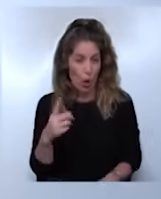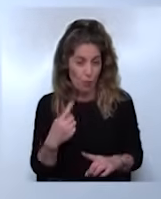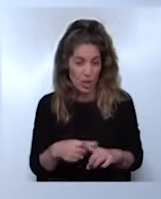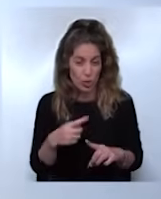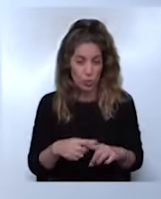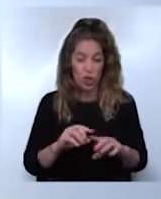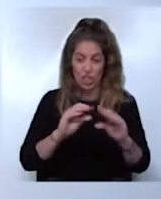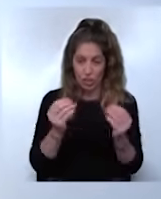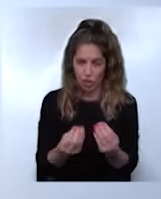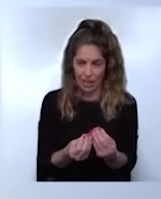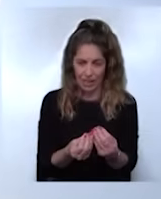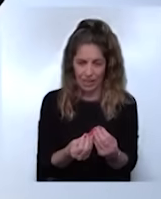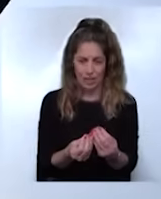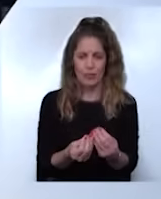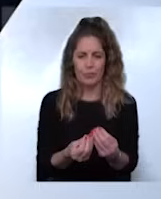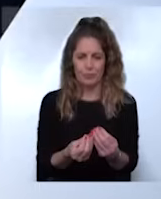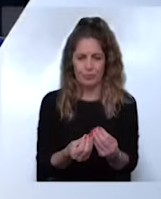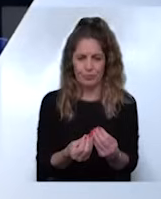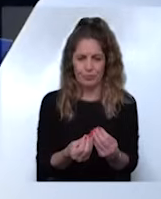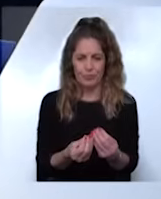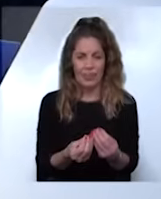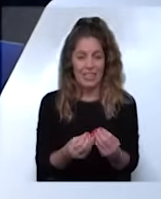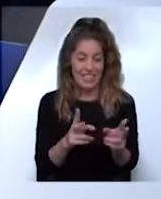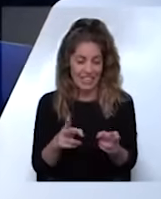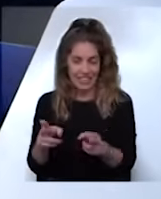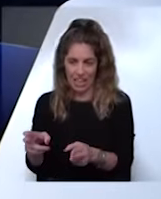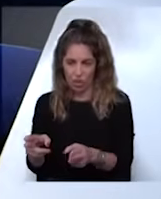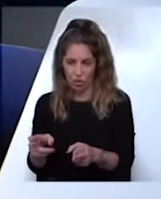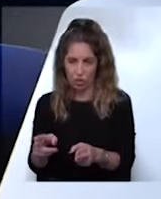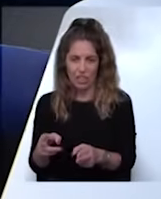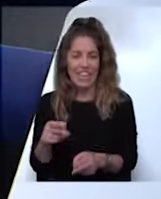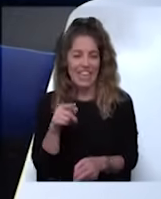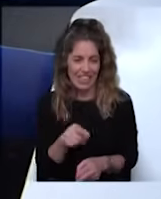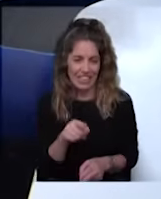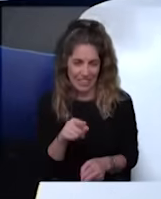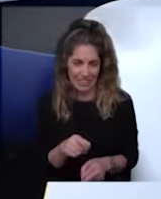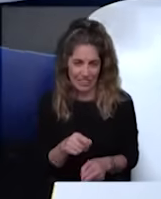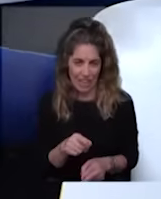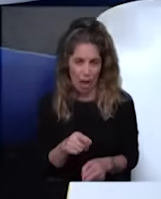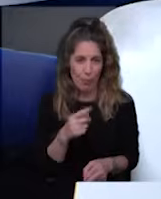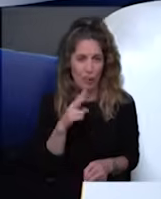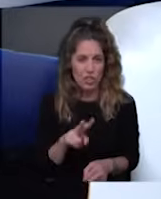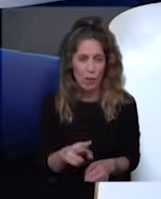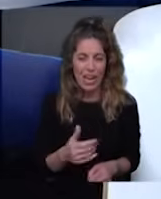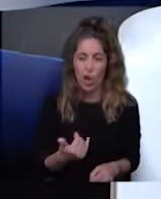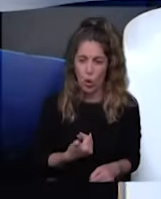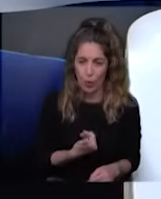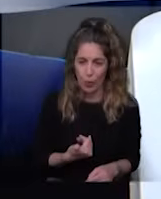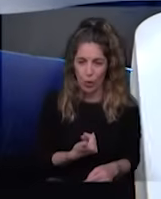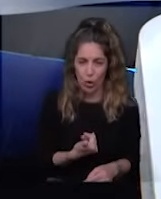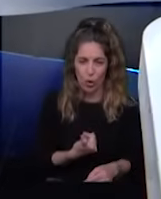en total que había eh se editar y bueno en esta vamos a ver cómo